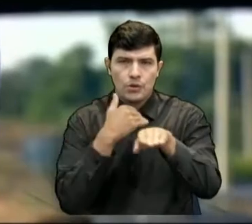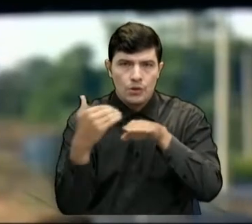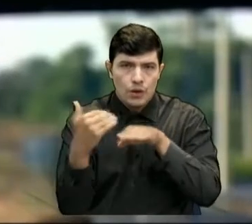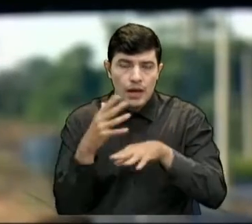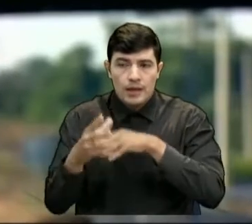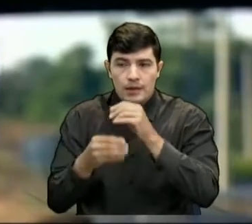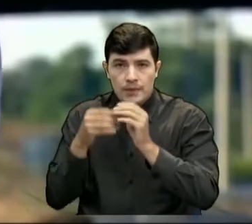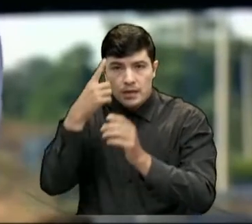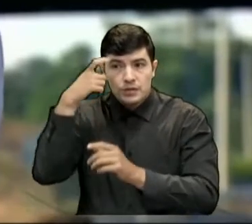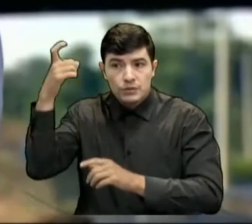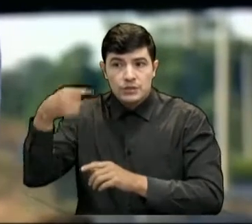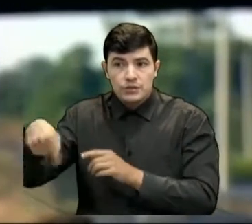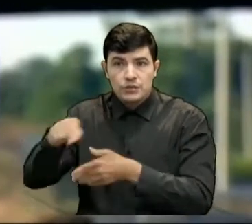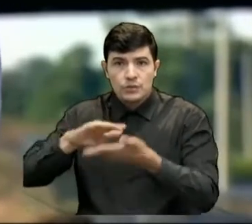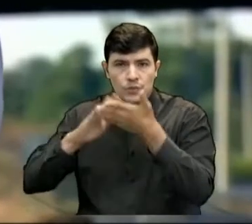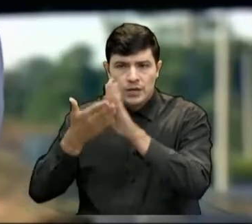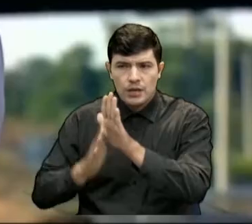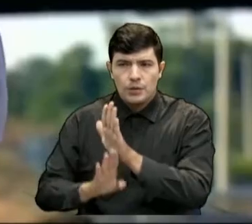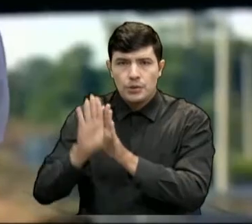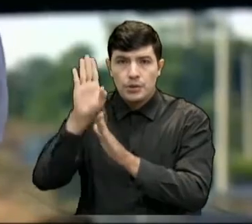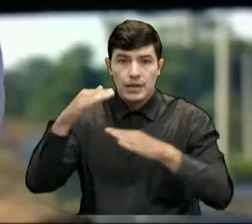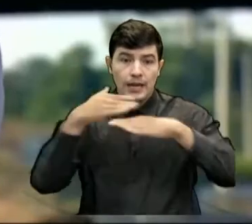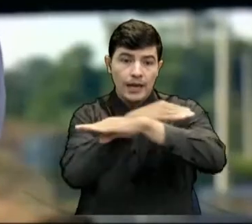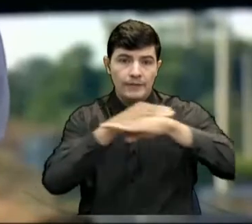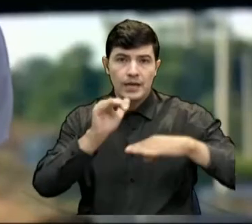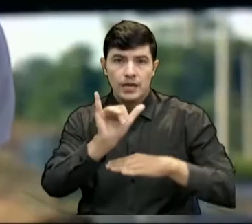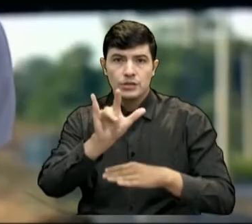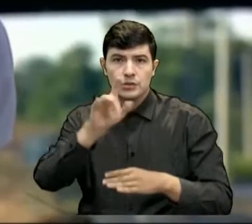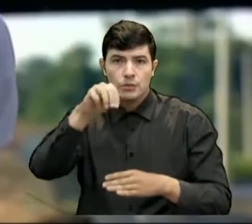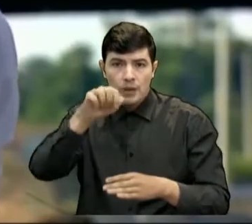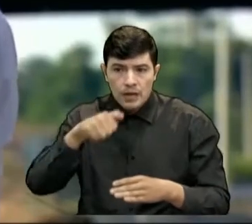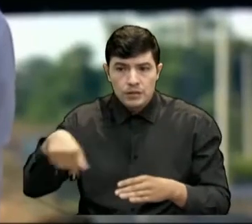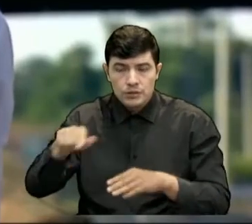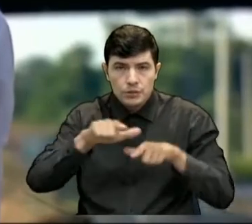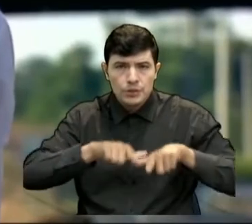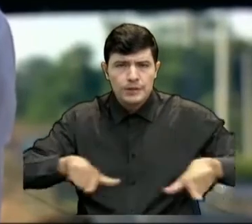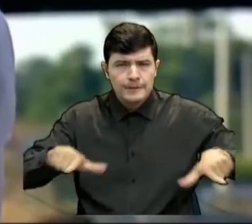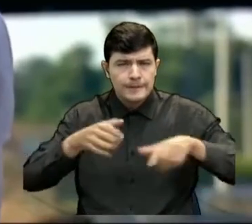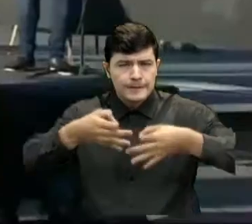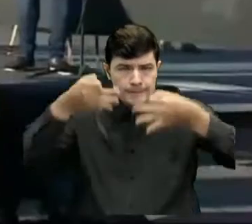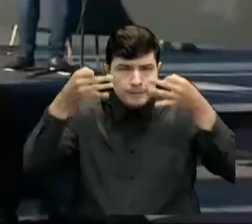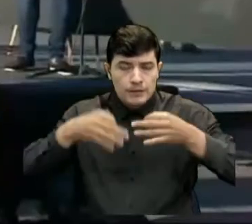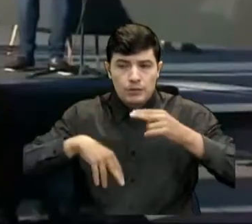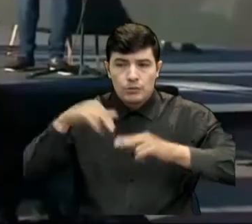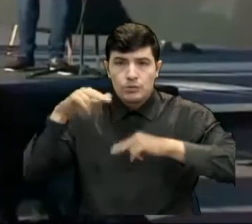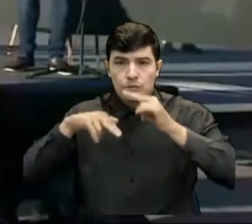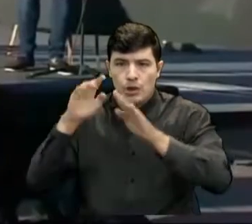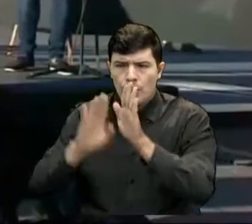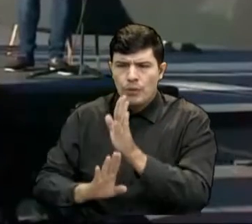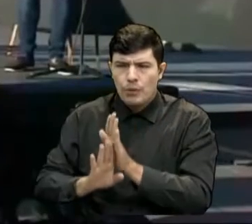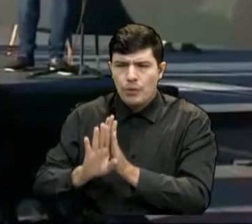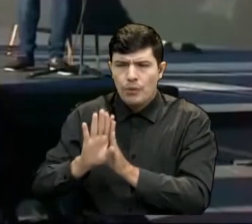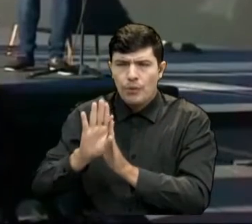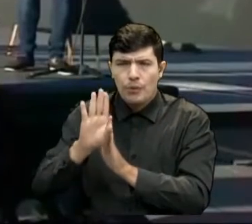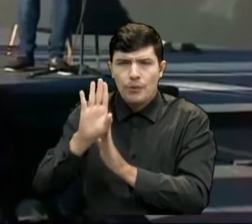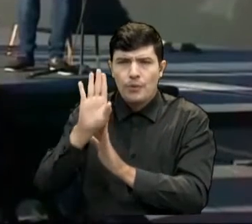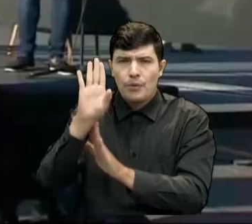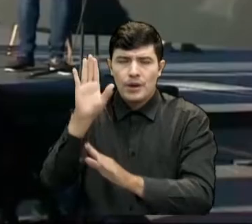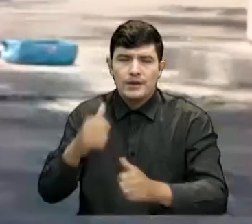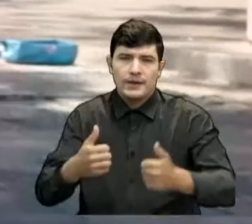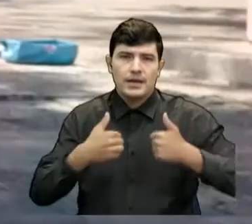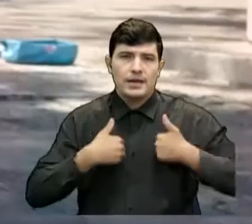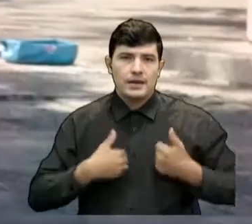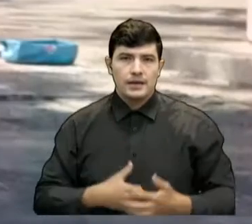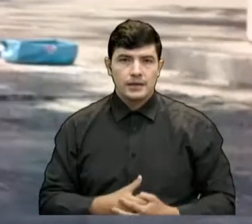sus habitantes. La Vía Yuma es, sin lugar a dudas, una obra para crecer e irradiar